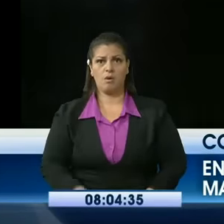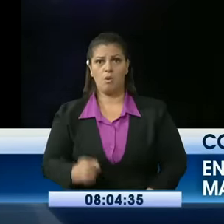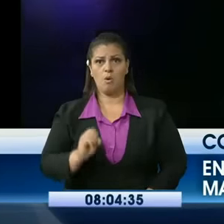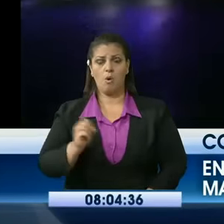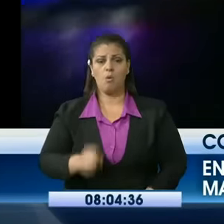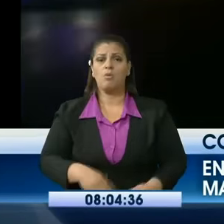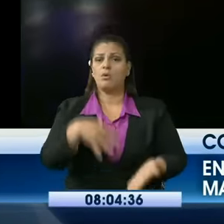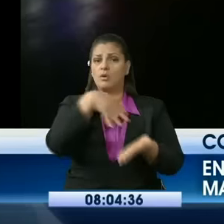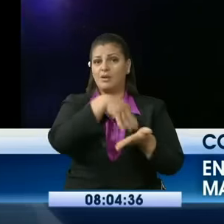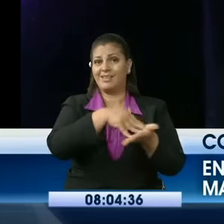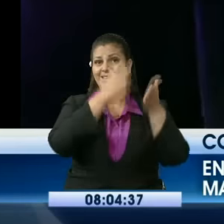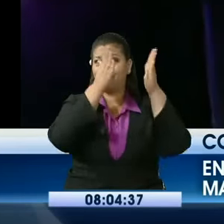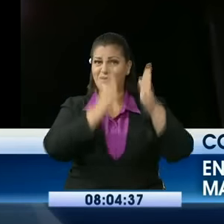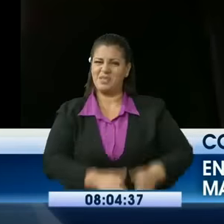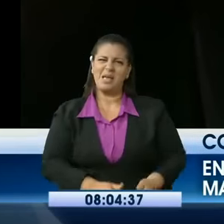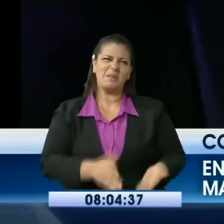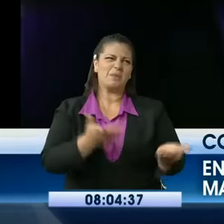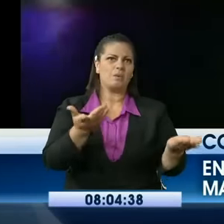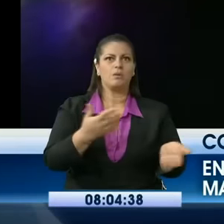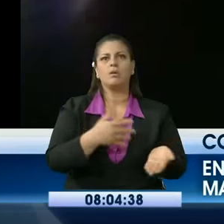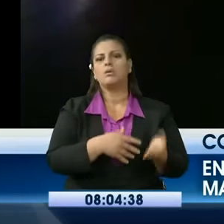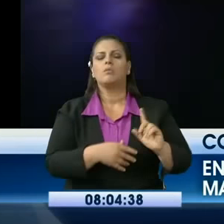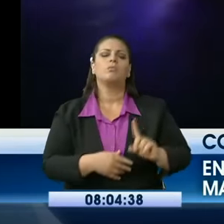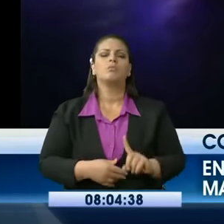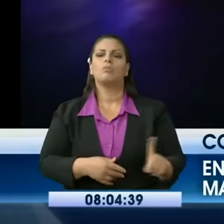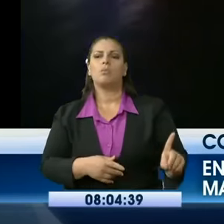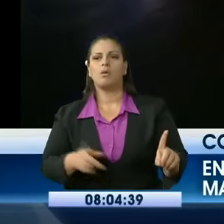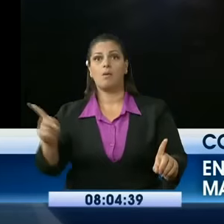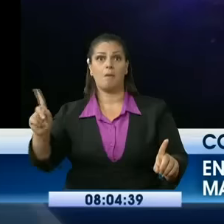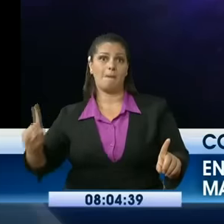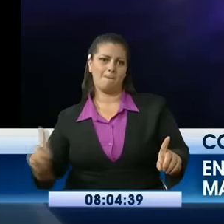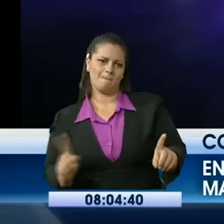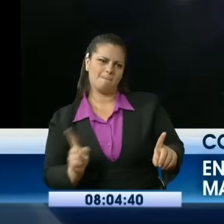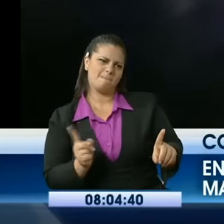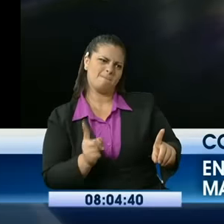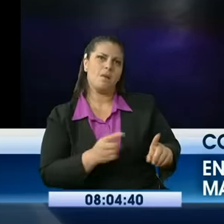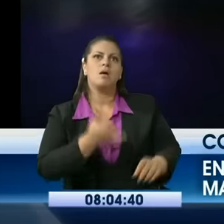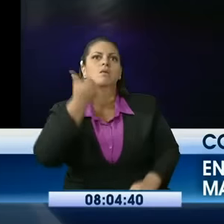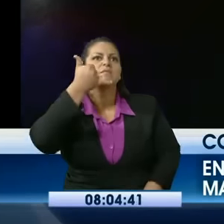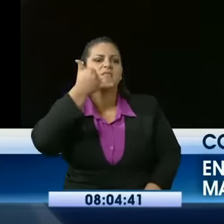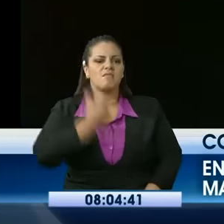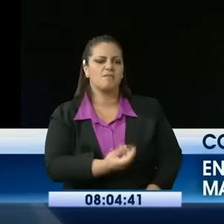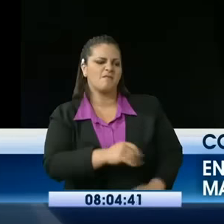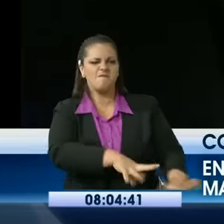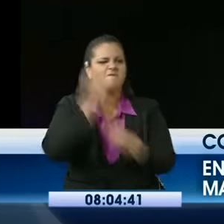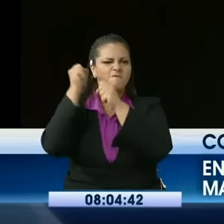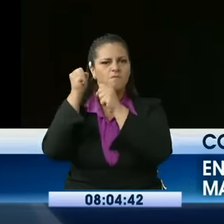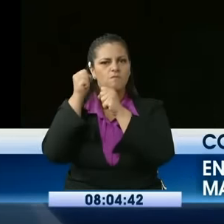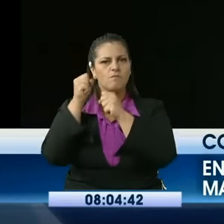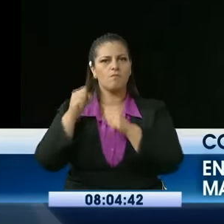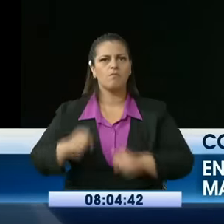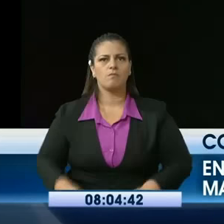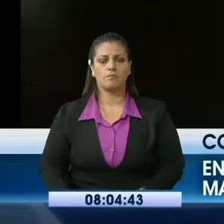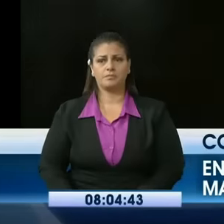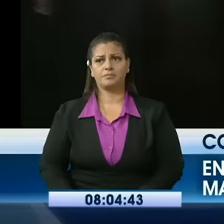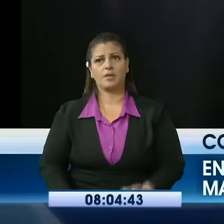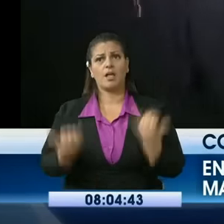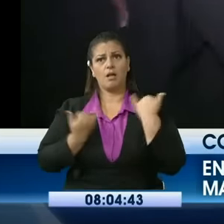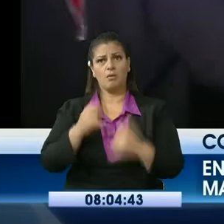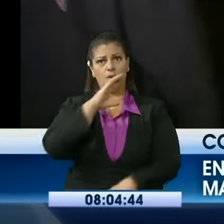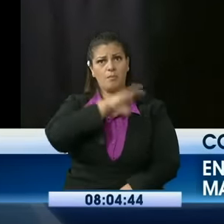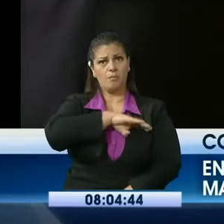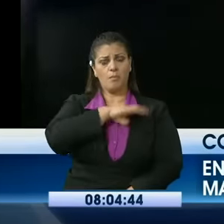van a la escuela o van al colegio, vienen ellos y les quitan los celulares o les quitan la plata. Realmente nosotros como policía estamos de manera, como